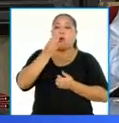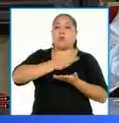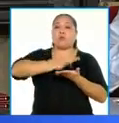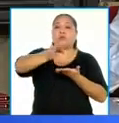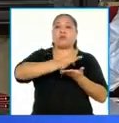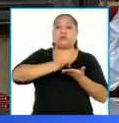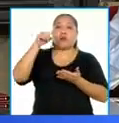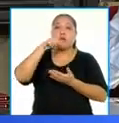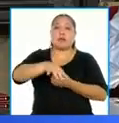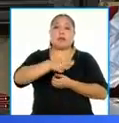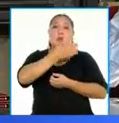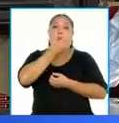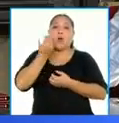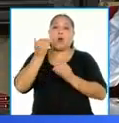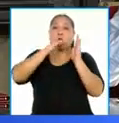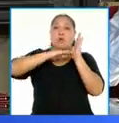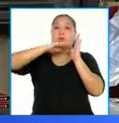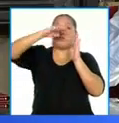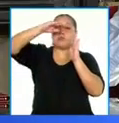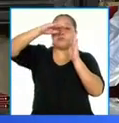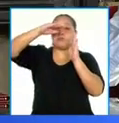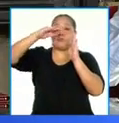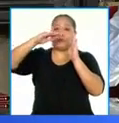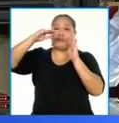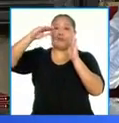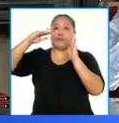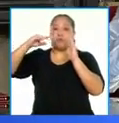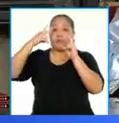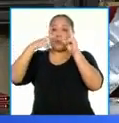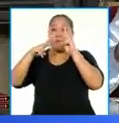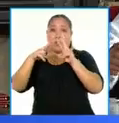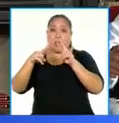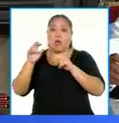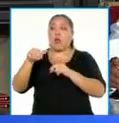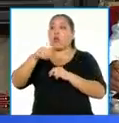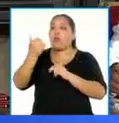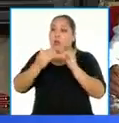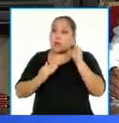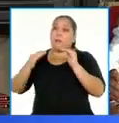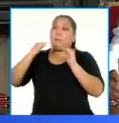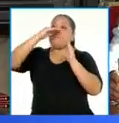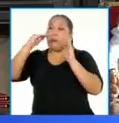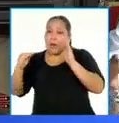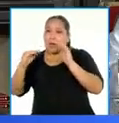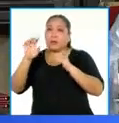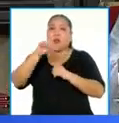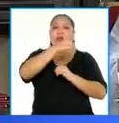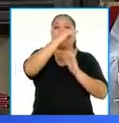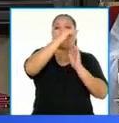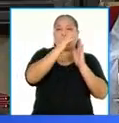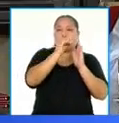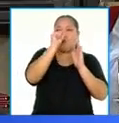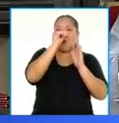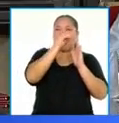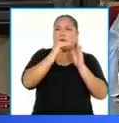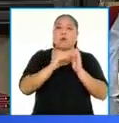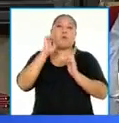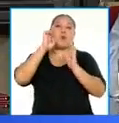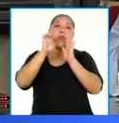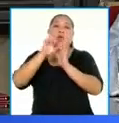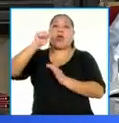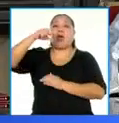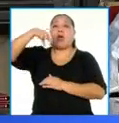provincias, esta mejora en los indicadores es más evidente que en otras. Por ejemplo, en Apurímac se